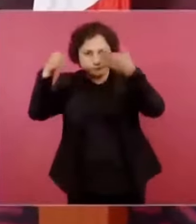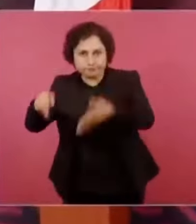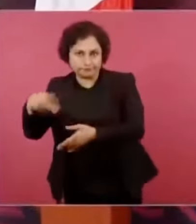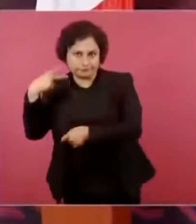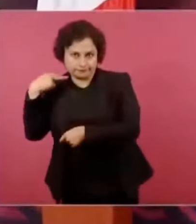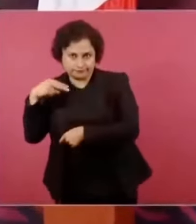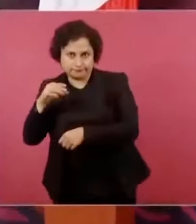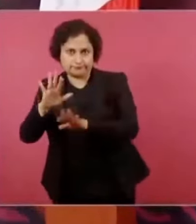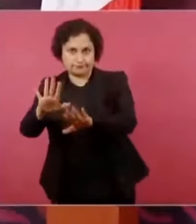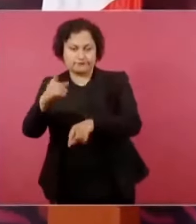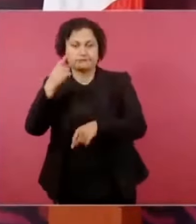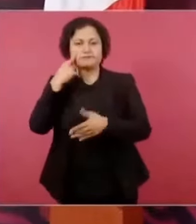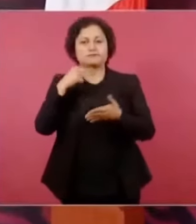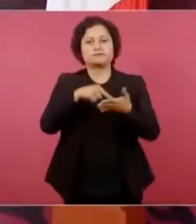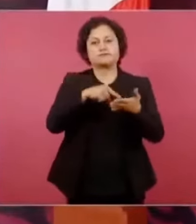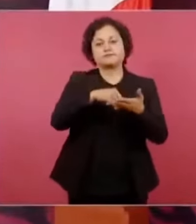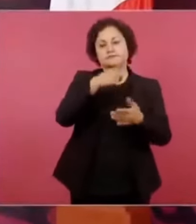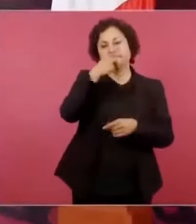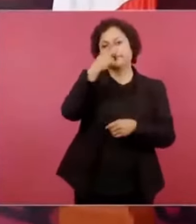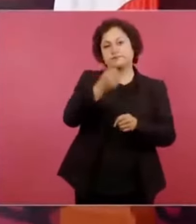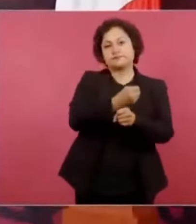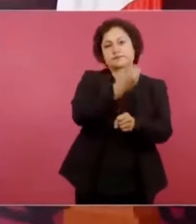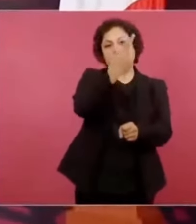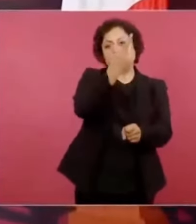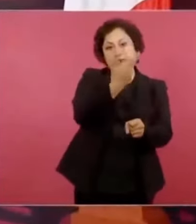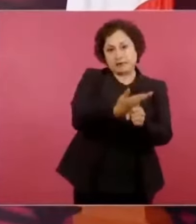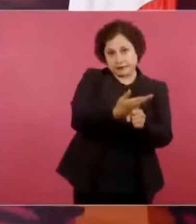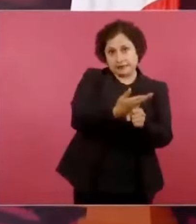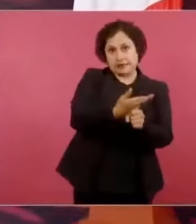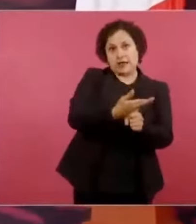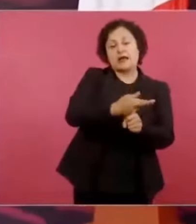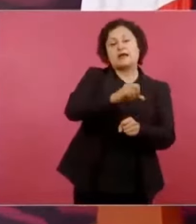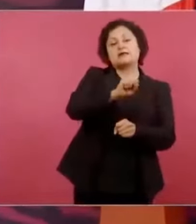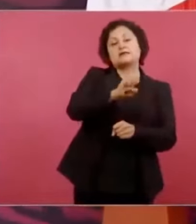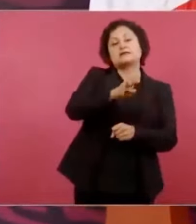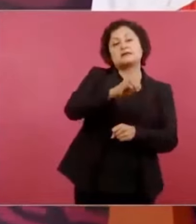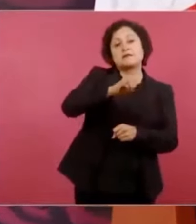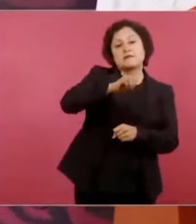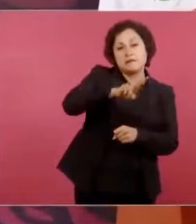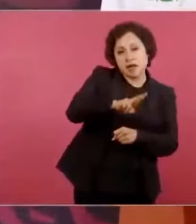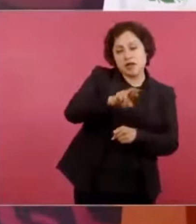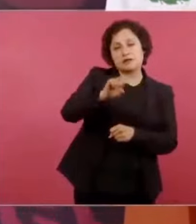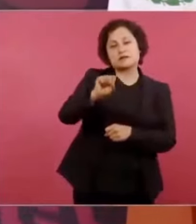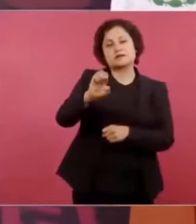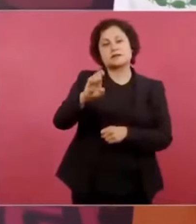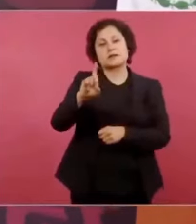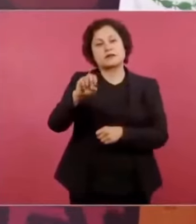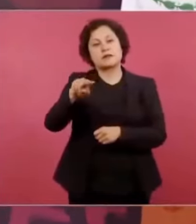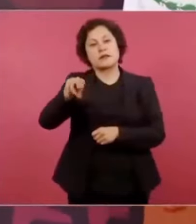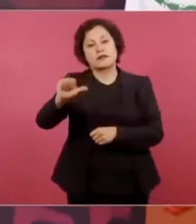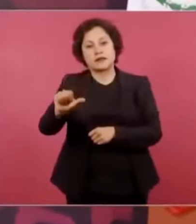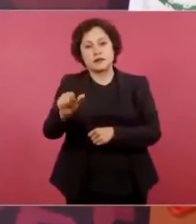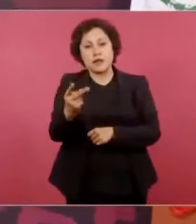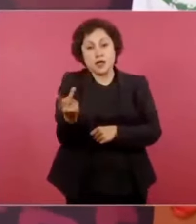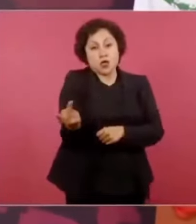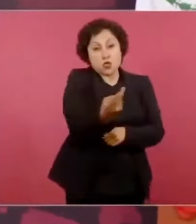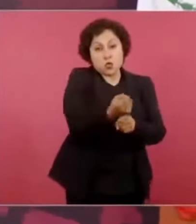Defensa y de Marina han sido nuestros grandes apoyos,